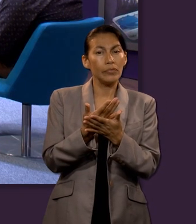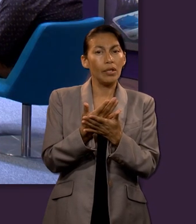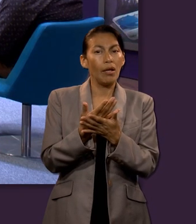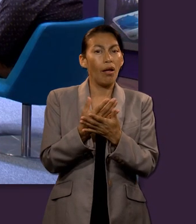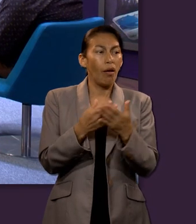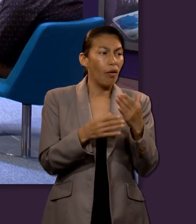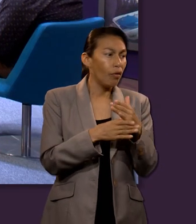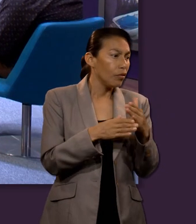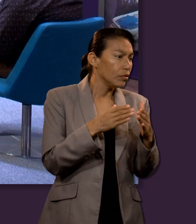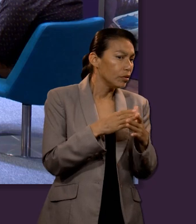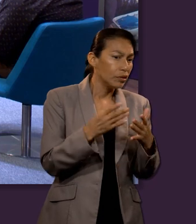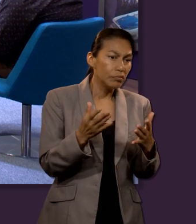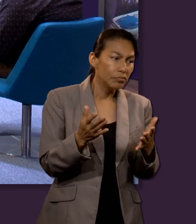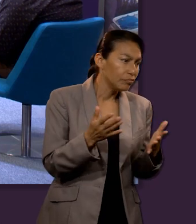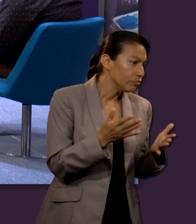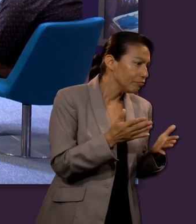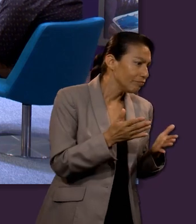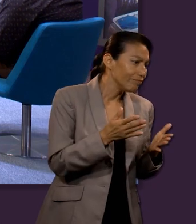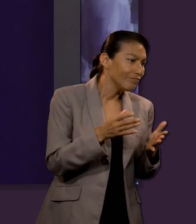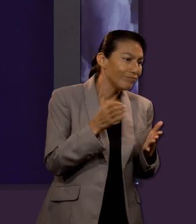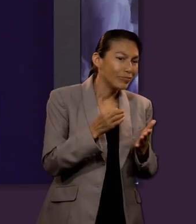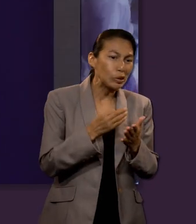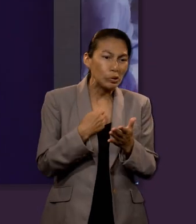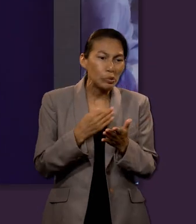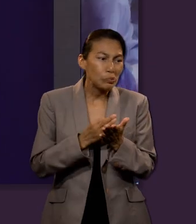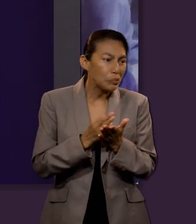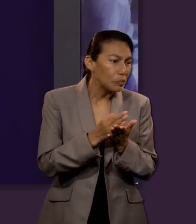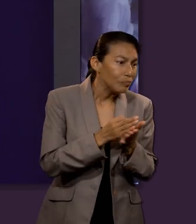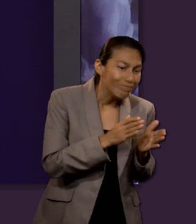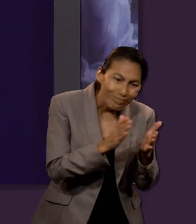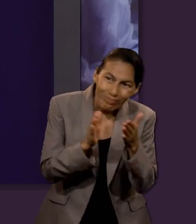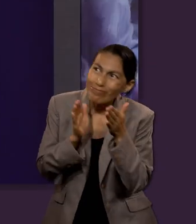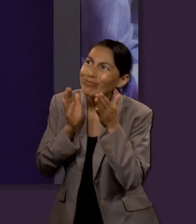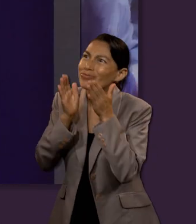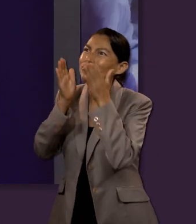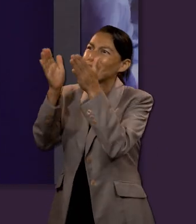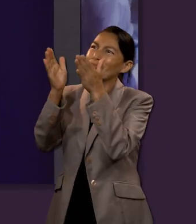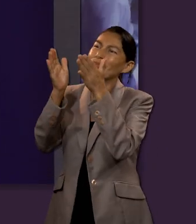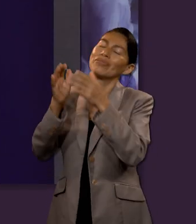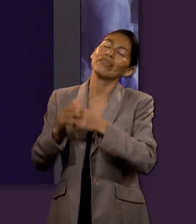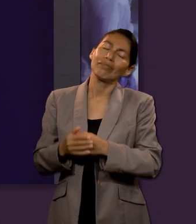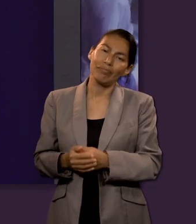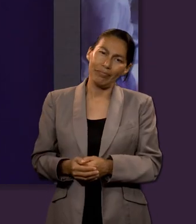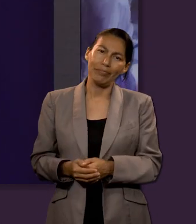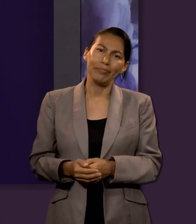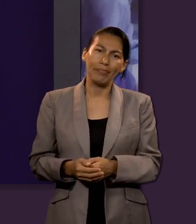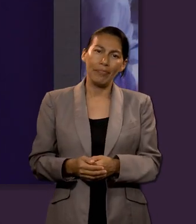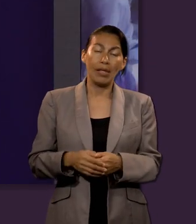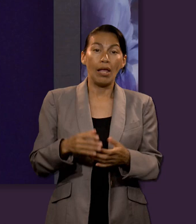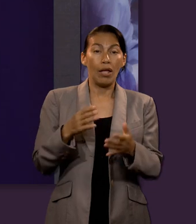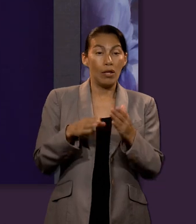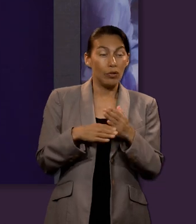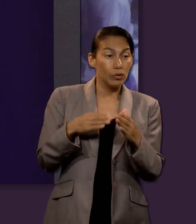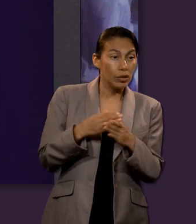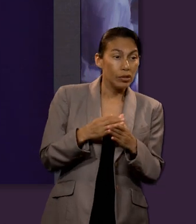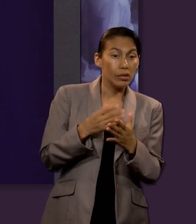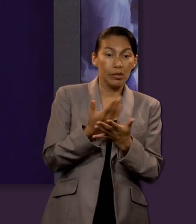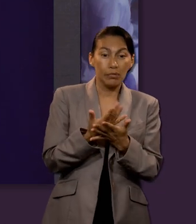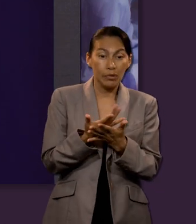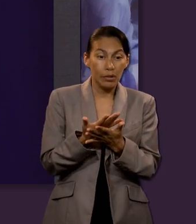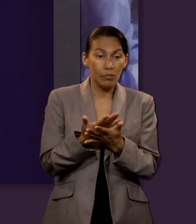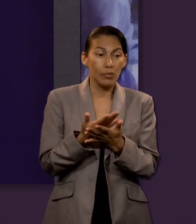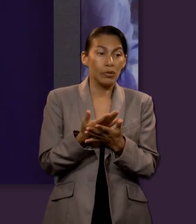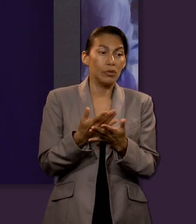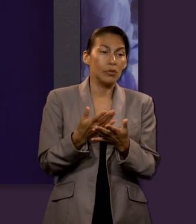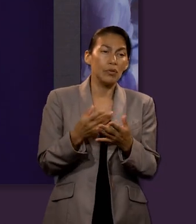esperar puedes reorientar nuestra atención alejarnos de las cosas para volvernos adiós creo que aquí es donde no se